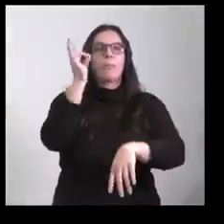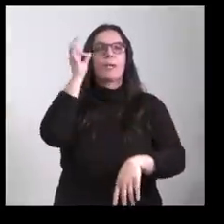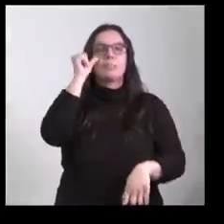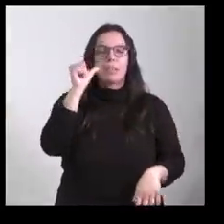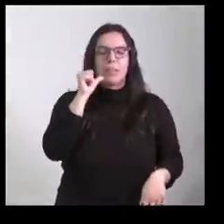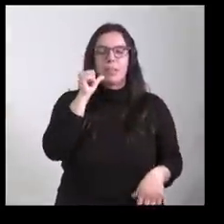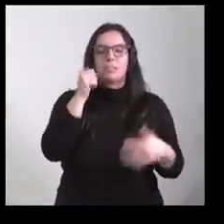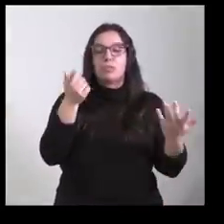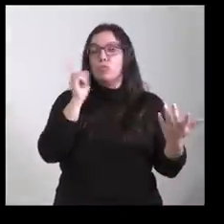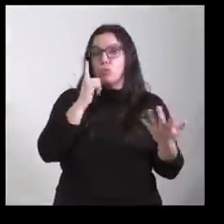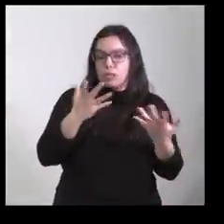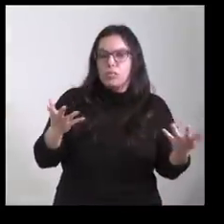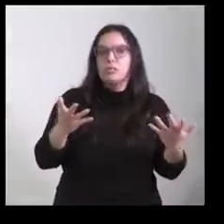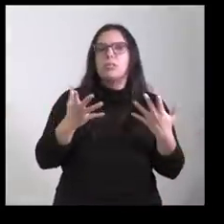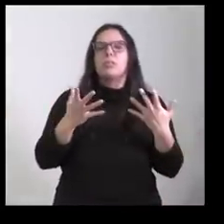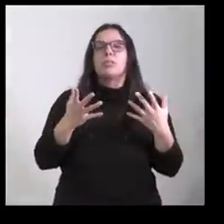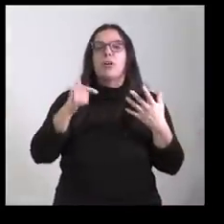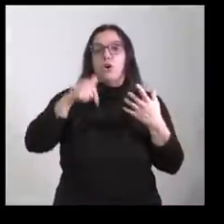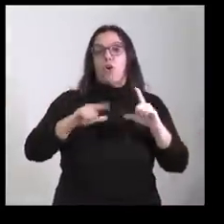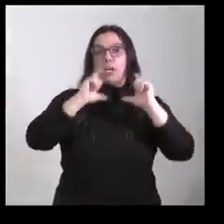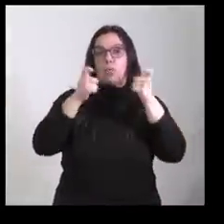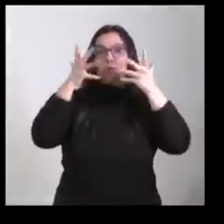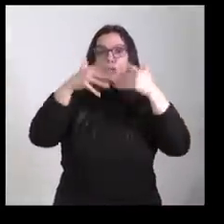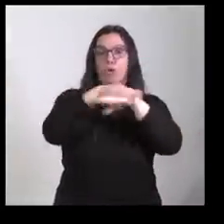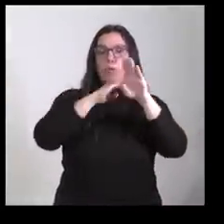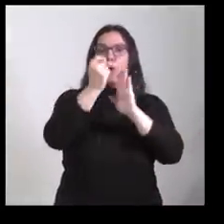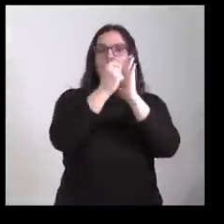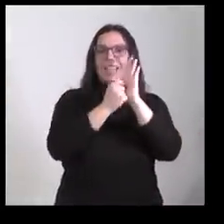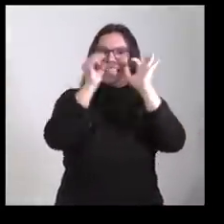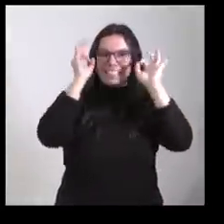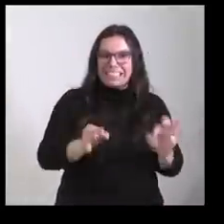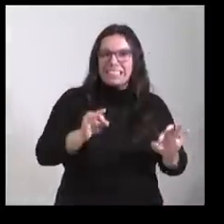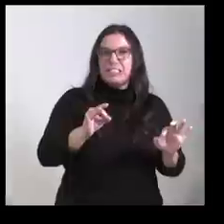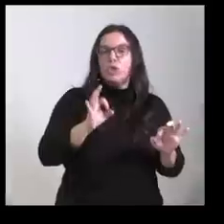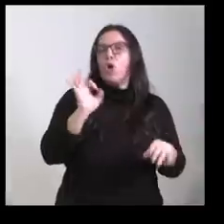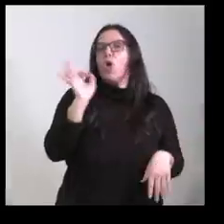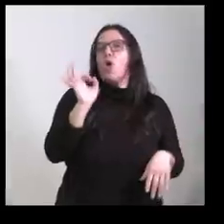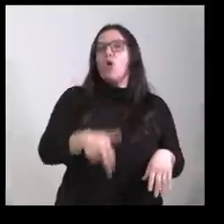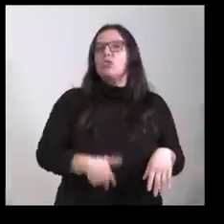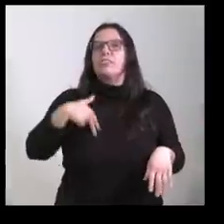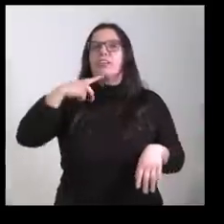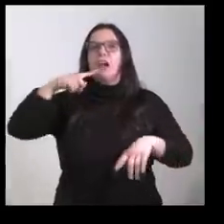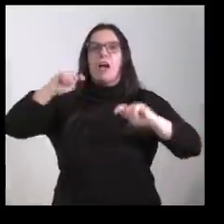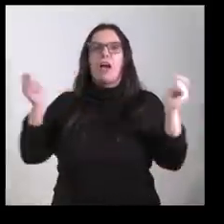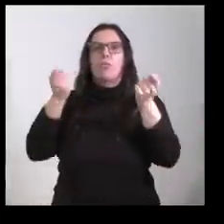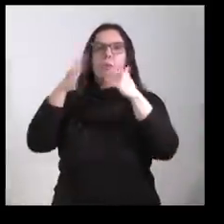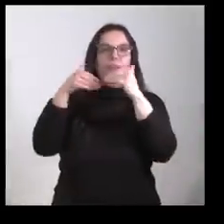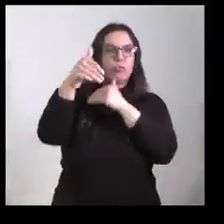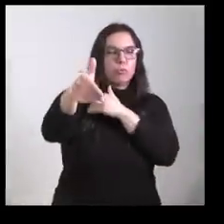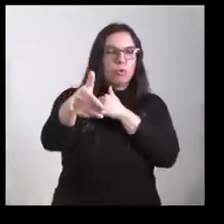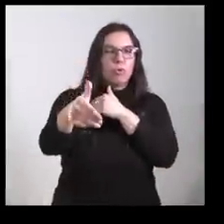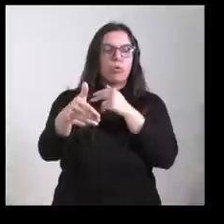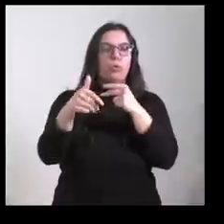no sé si el consejo si la reunión de hoy ha adoptado alguna medida concreta o si se trata de un anuncio a futuro y